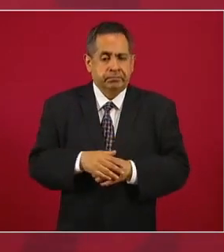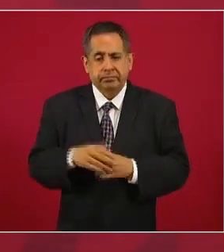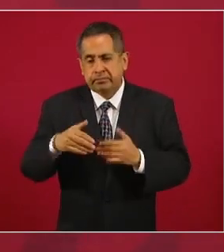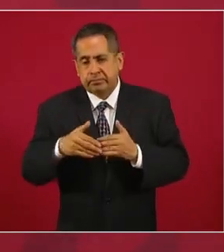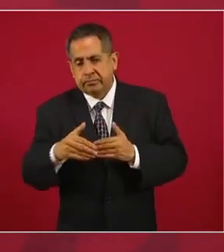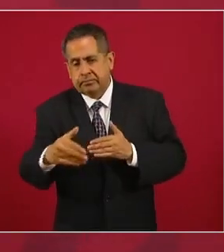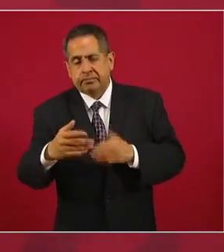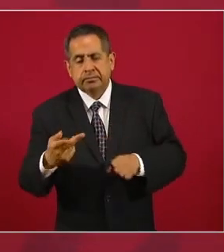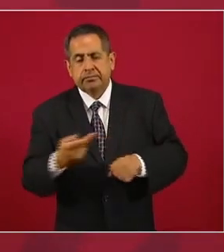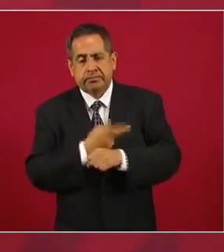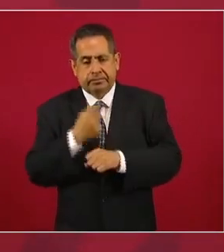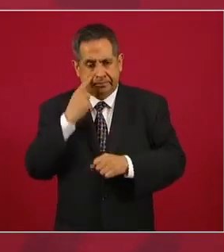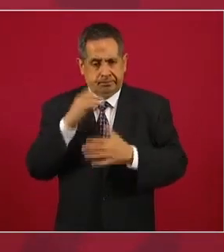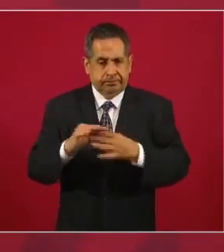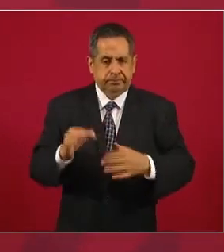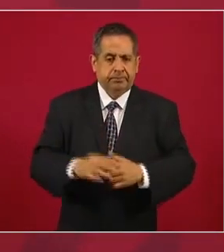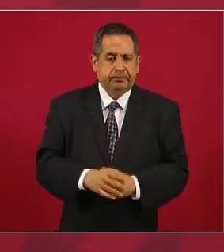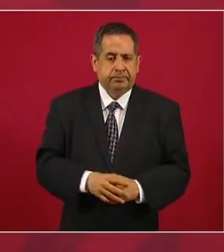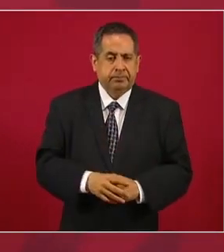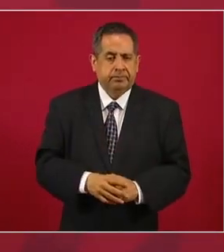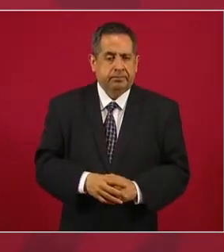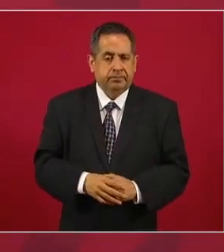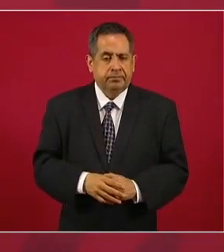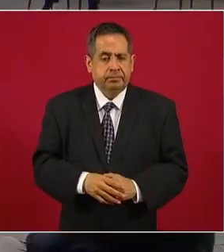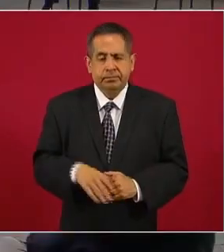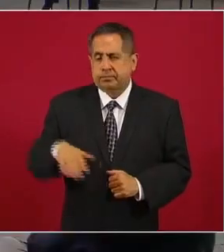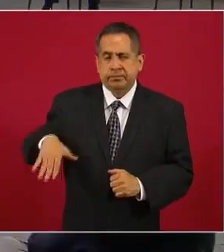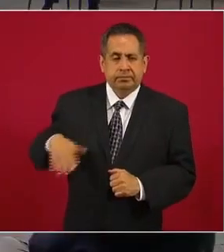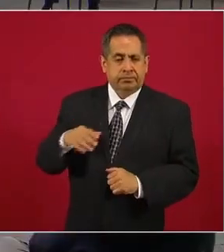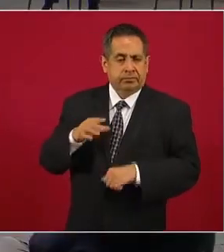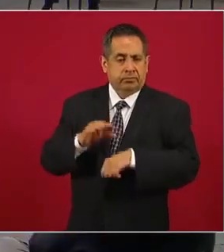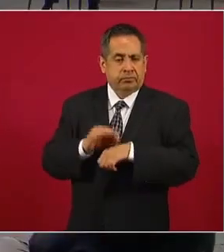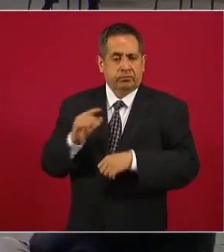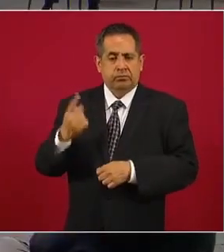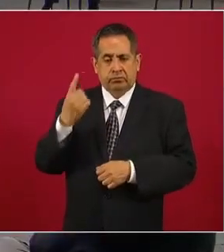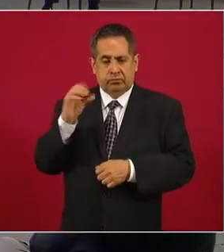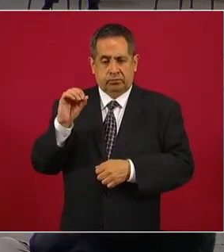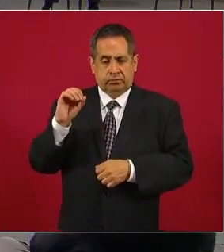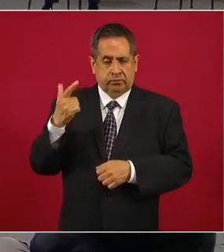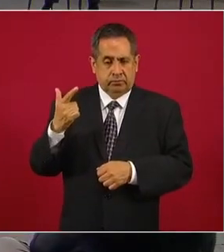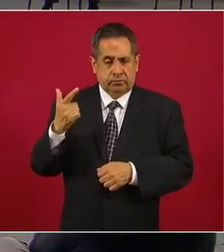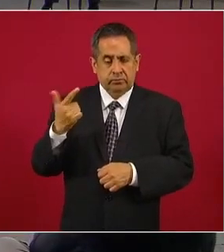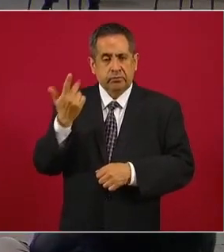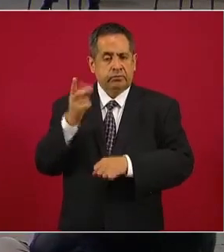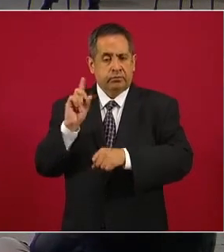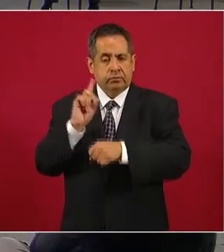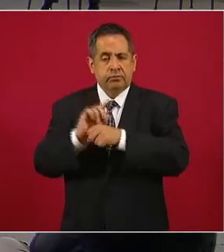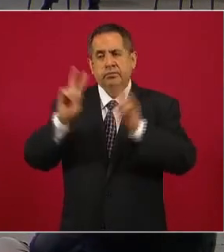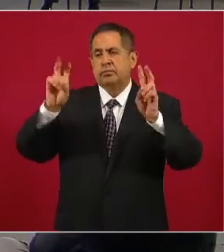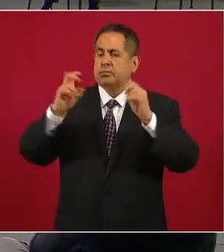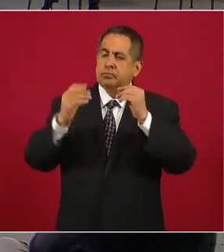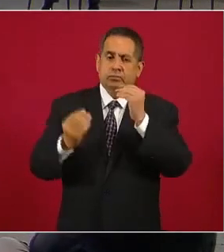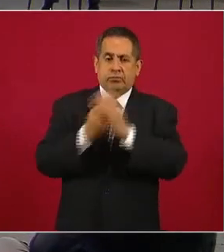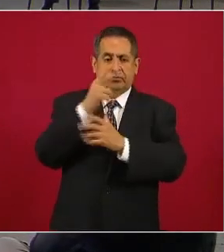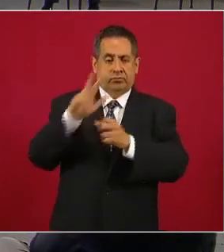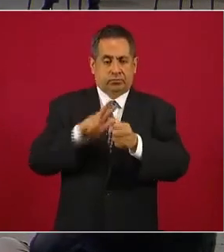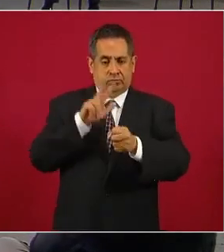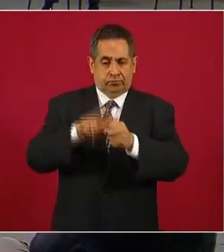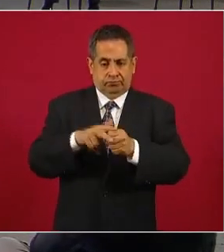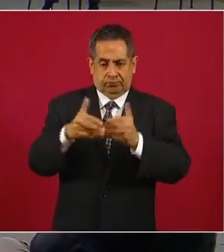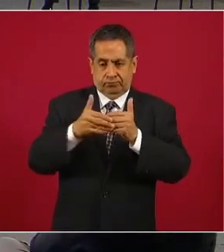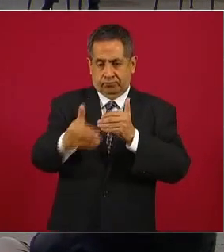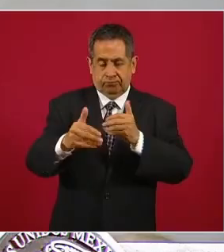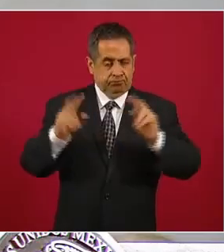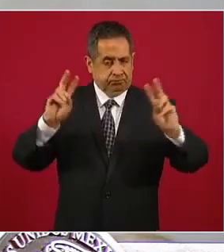general de la epidemia. Tenemos, como dice el doctor Alcocer, 107 días desde este proceso de nueva normalidad, y hemos estado